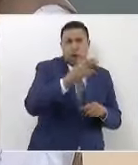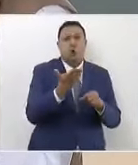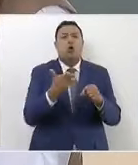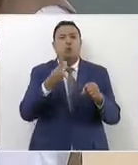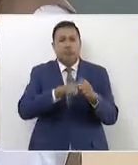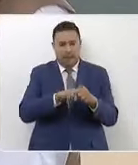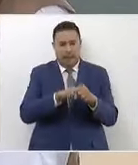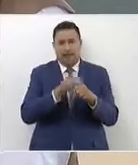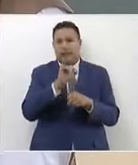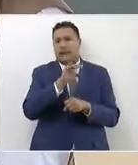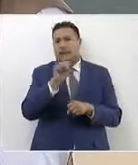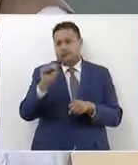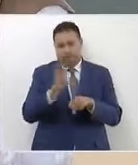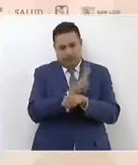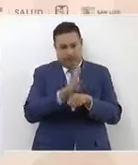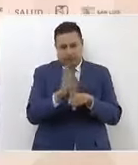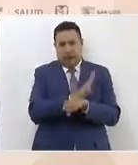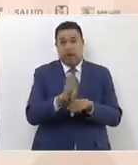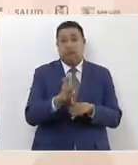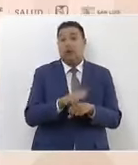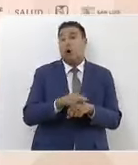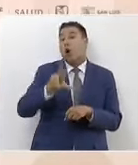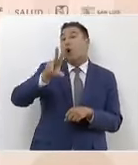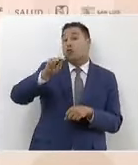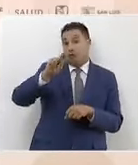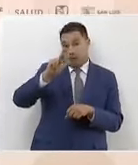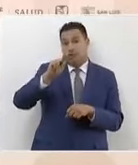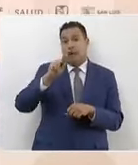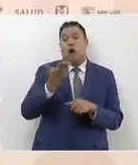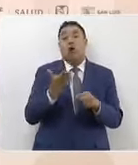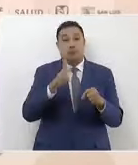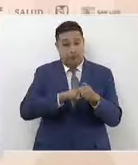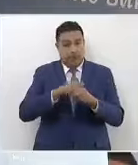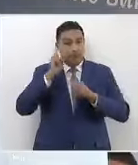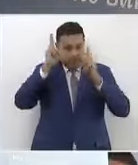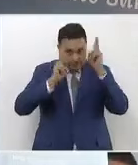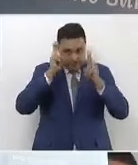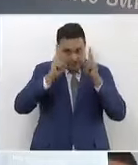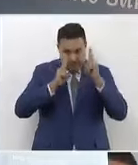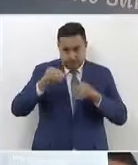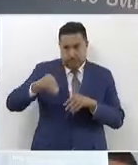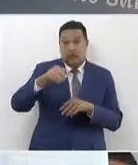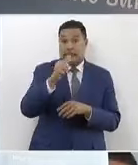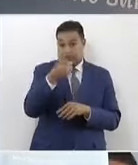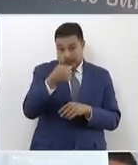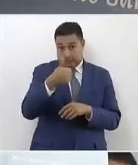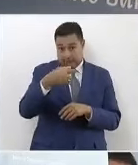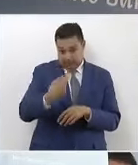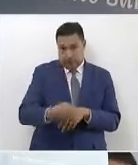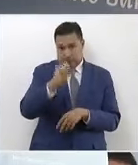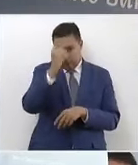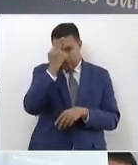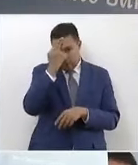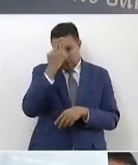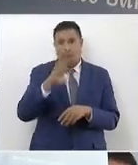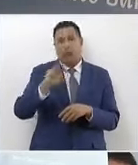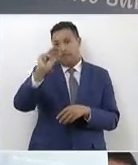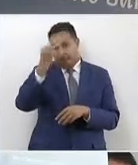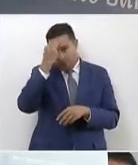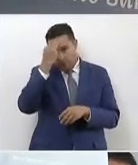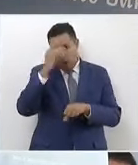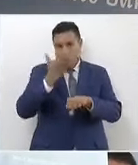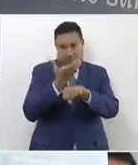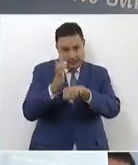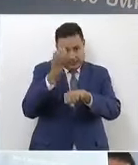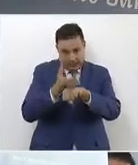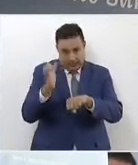IMSS Bienestar que hay en el país. 80 hospitales visitamos, 6 aquí en San Luis Potosí, en Matehuala, en Cerritos,